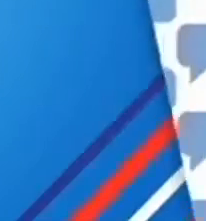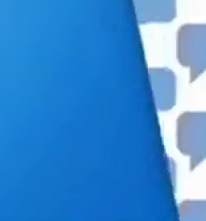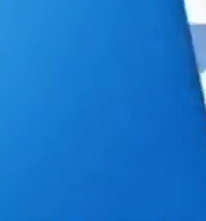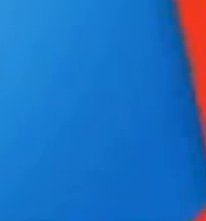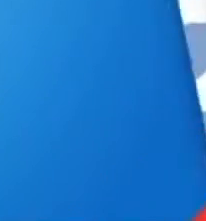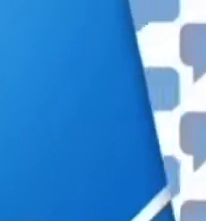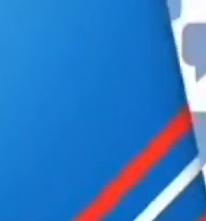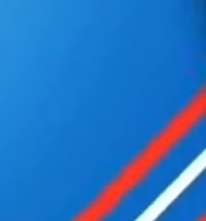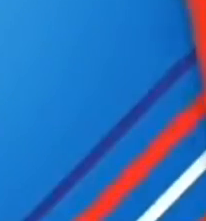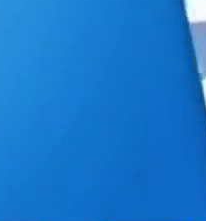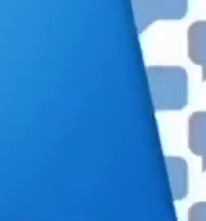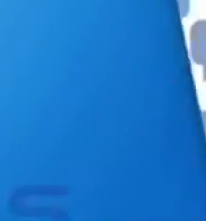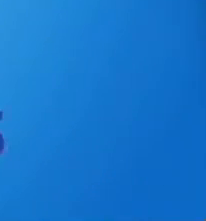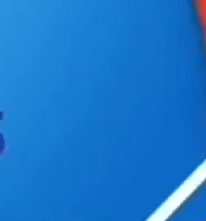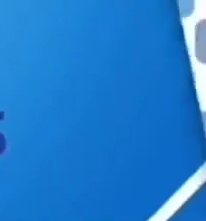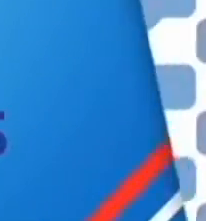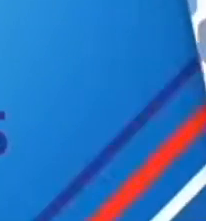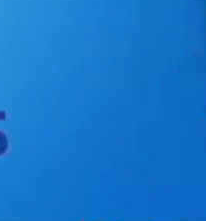ah